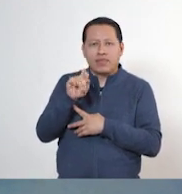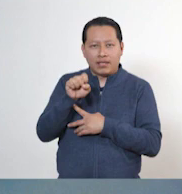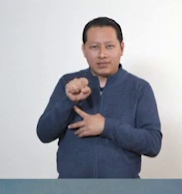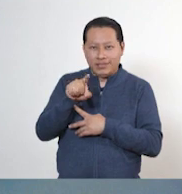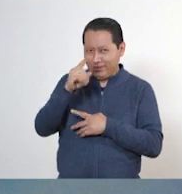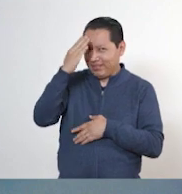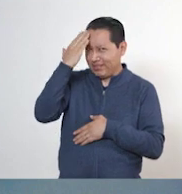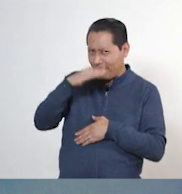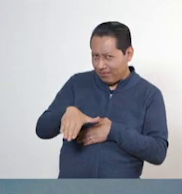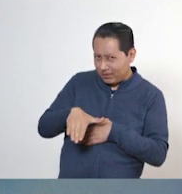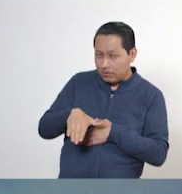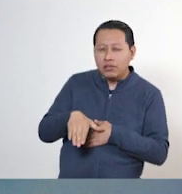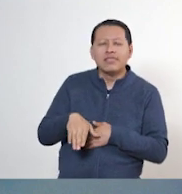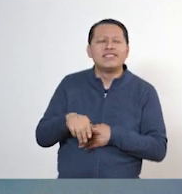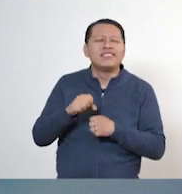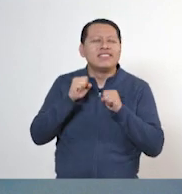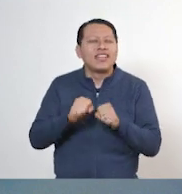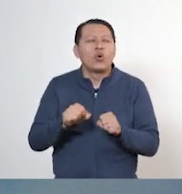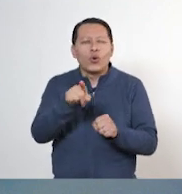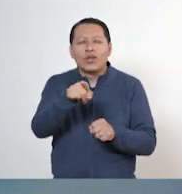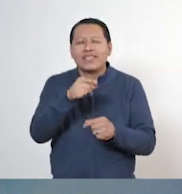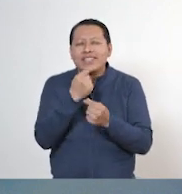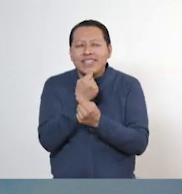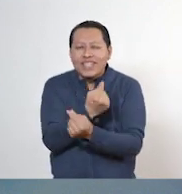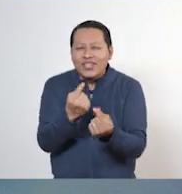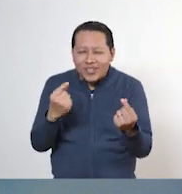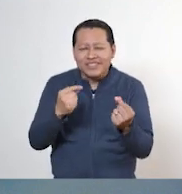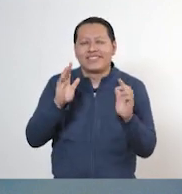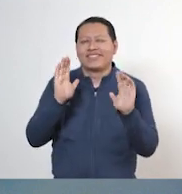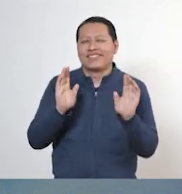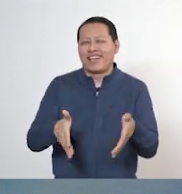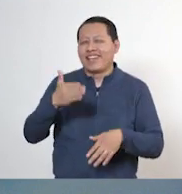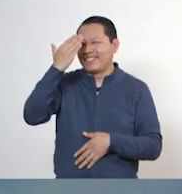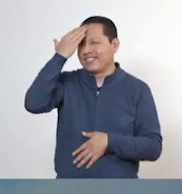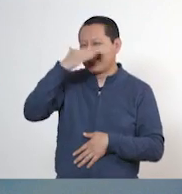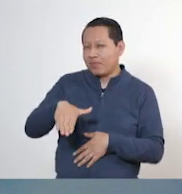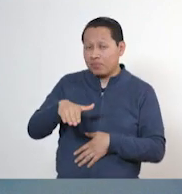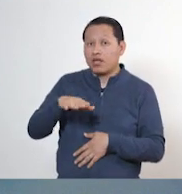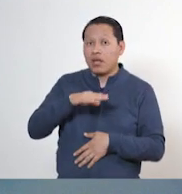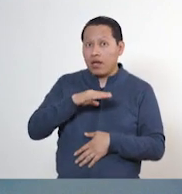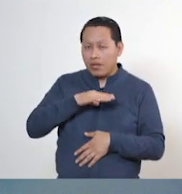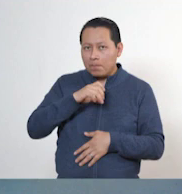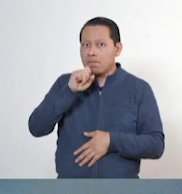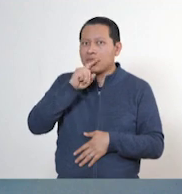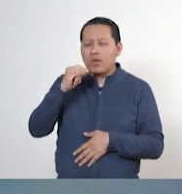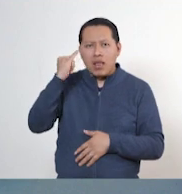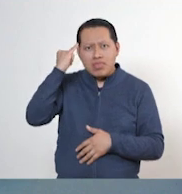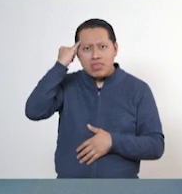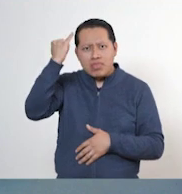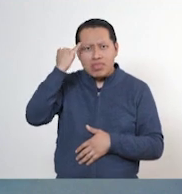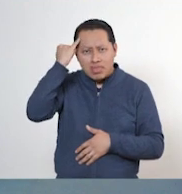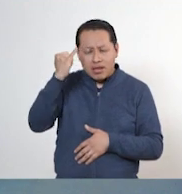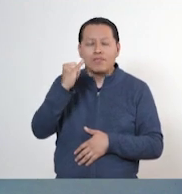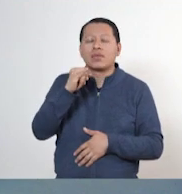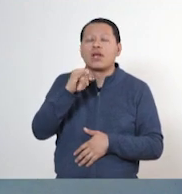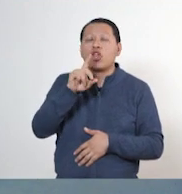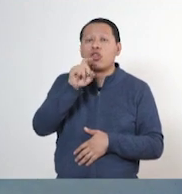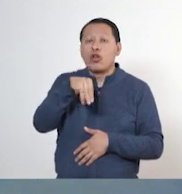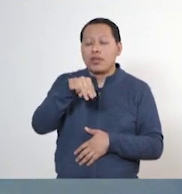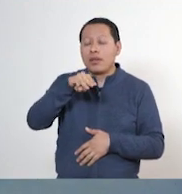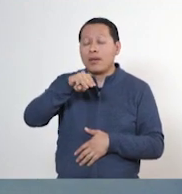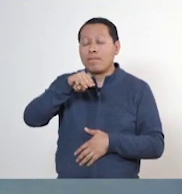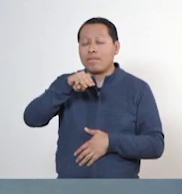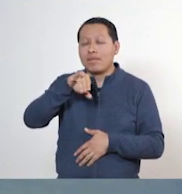niños que nos ven sí saben cuál es. Por supuesto que sí. Es El ingenioso hidalgo Don Quijote de la Mancha. Es una